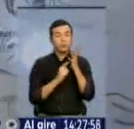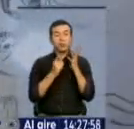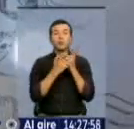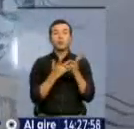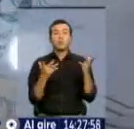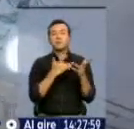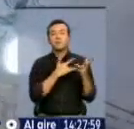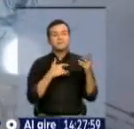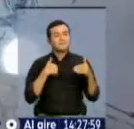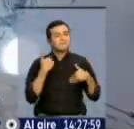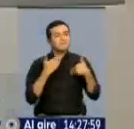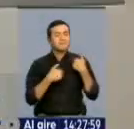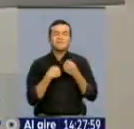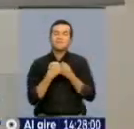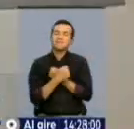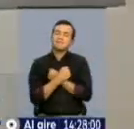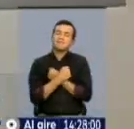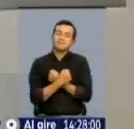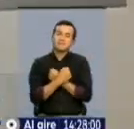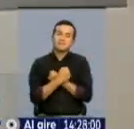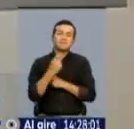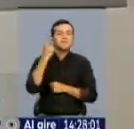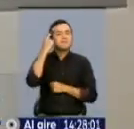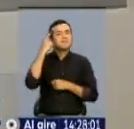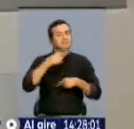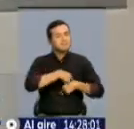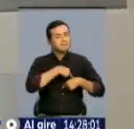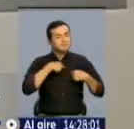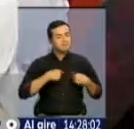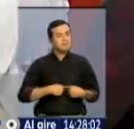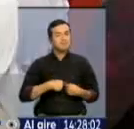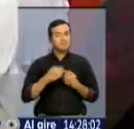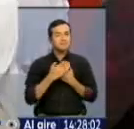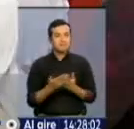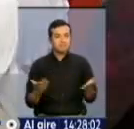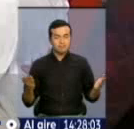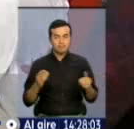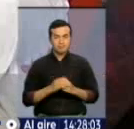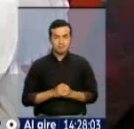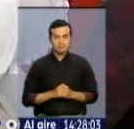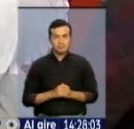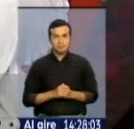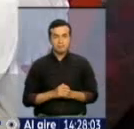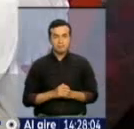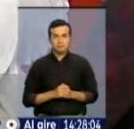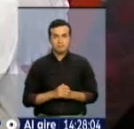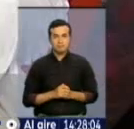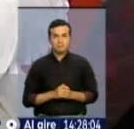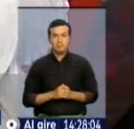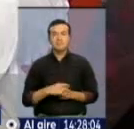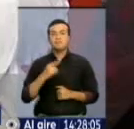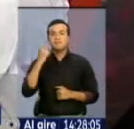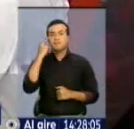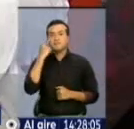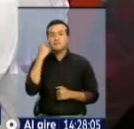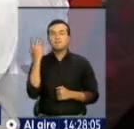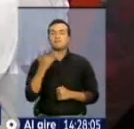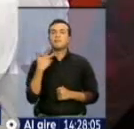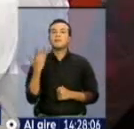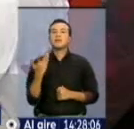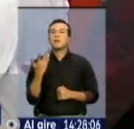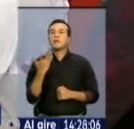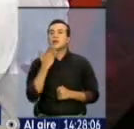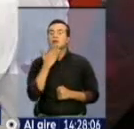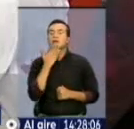toque de alegría y amor para poder estar en la mente y el corazón del público. Porque lo que uno expone en el lienzo es